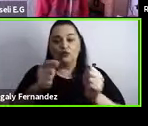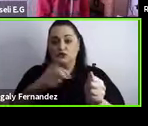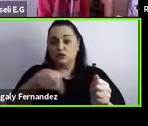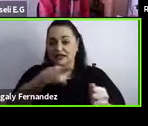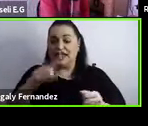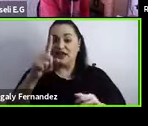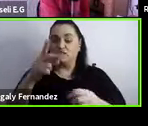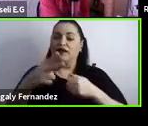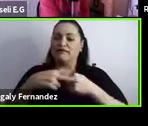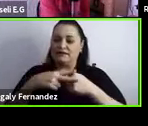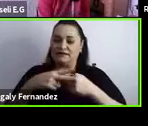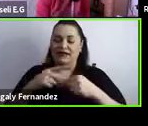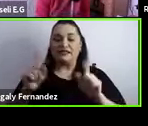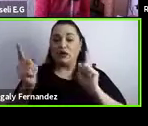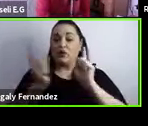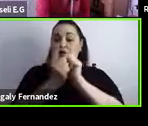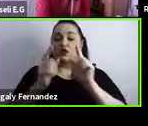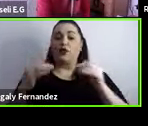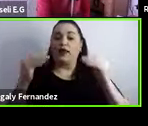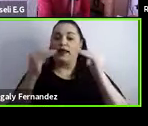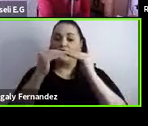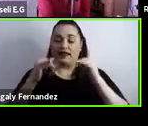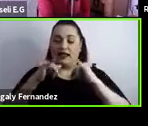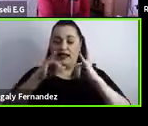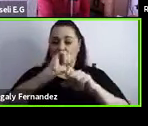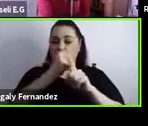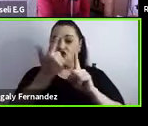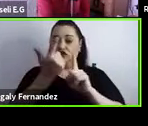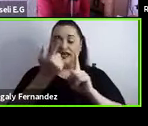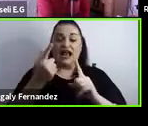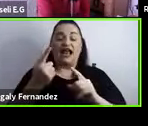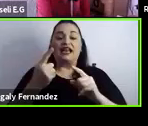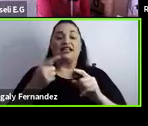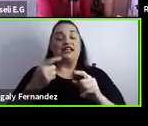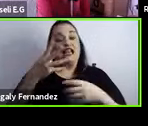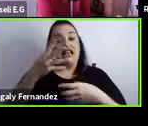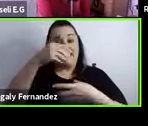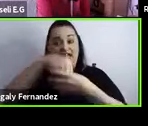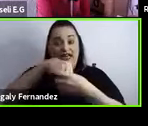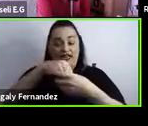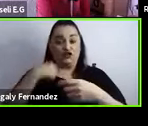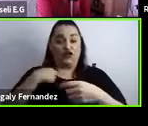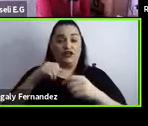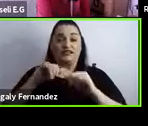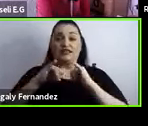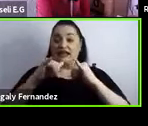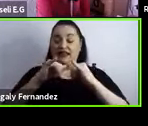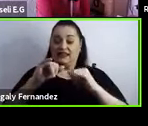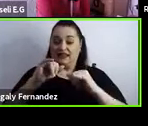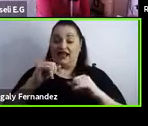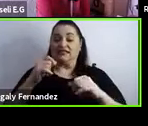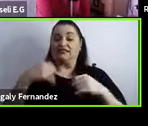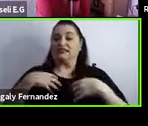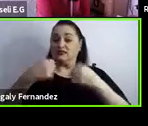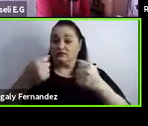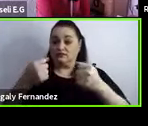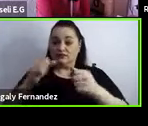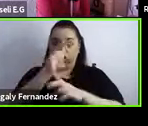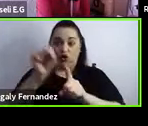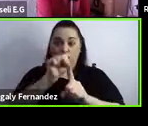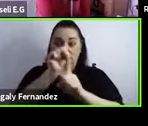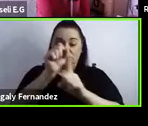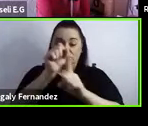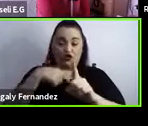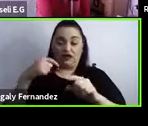primer encuentro sobre equidad social, intersecciones e integración sanitaria en el contexto de la emergencia por COVID-19.